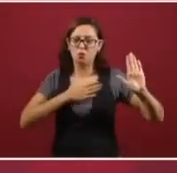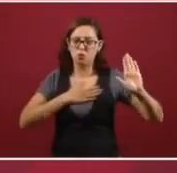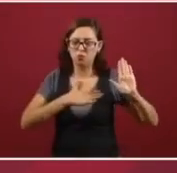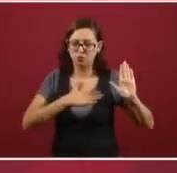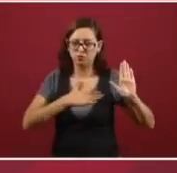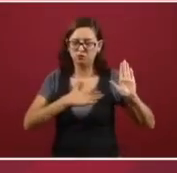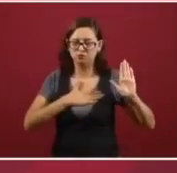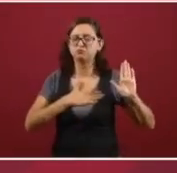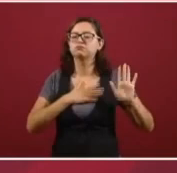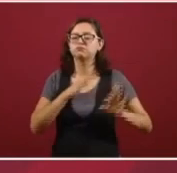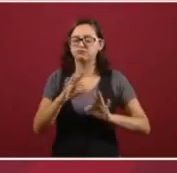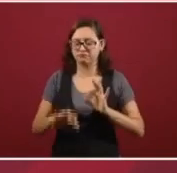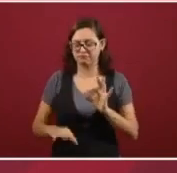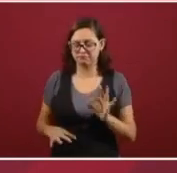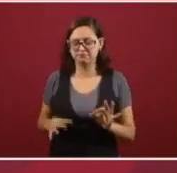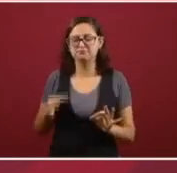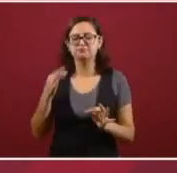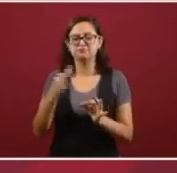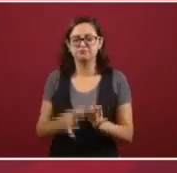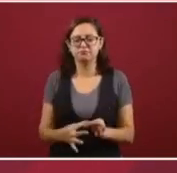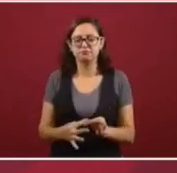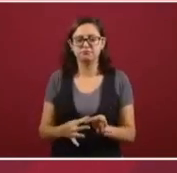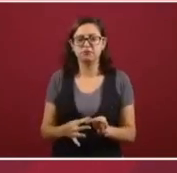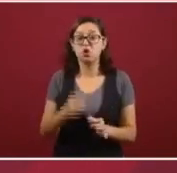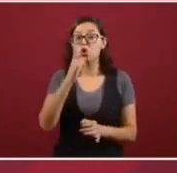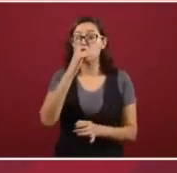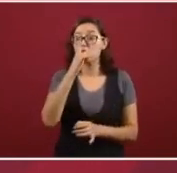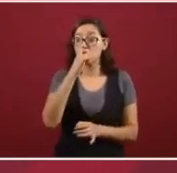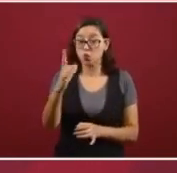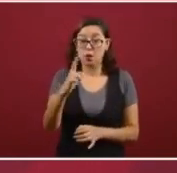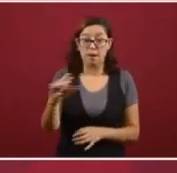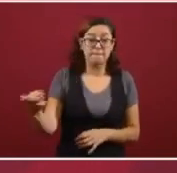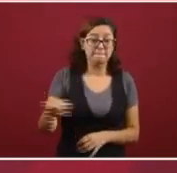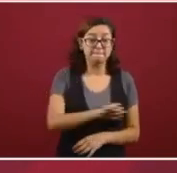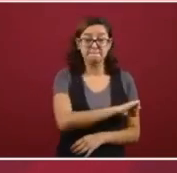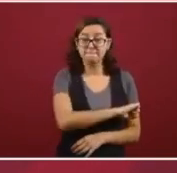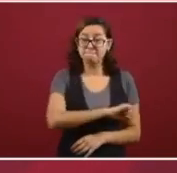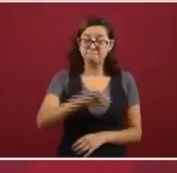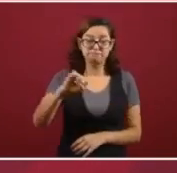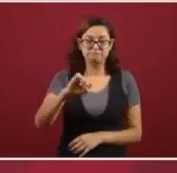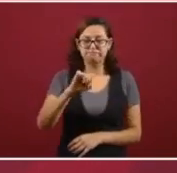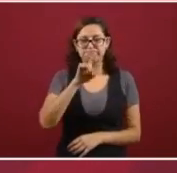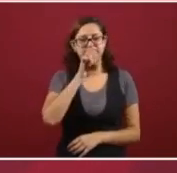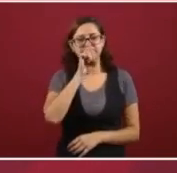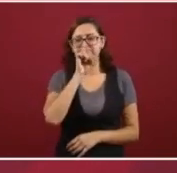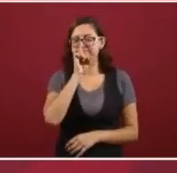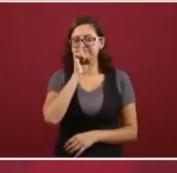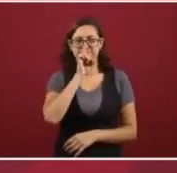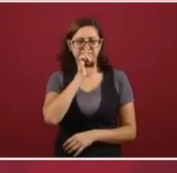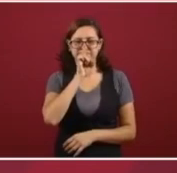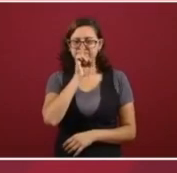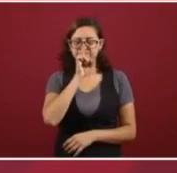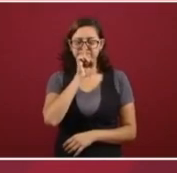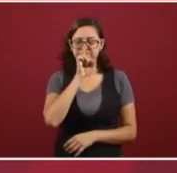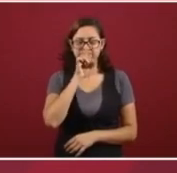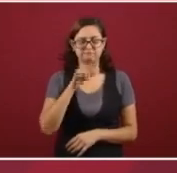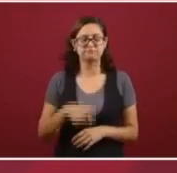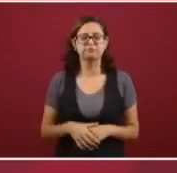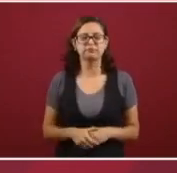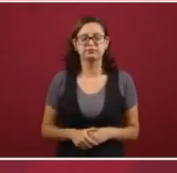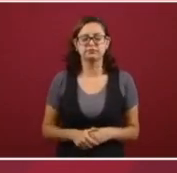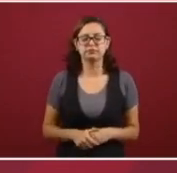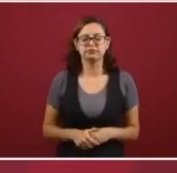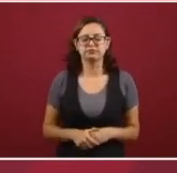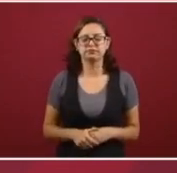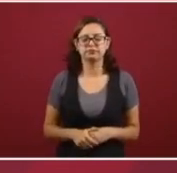cumplir de garantizar que no aumente el precio de la energía eléctrica. Con respecto